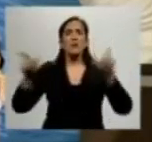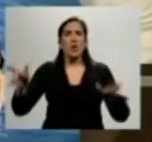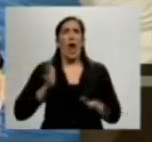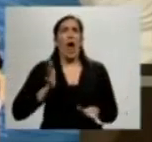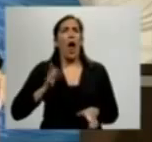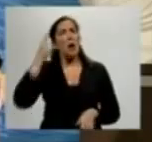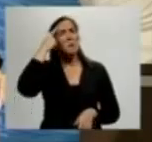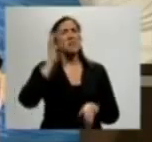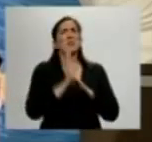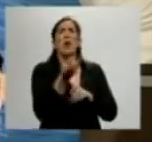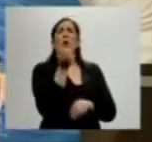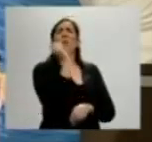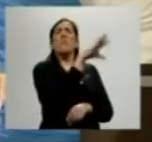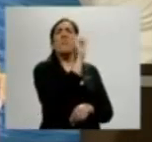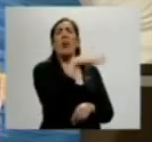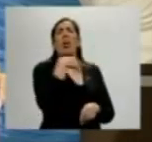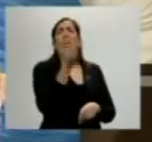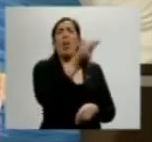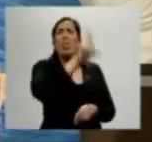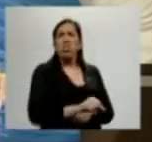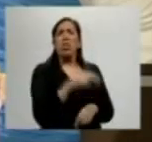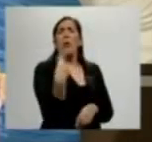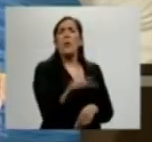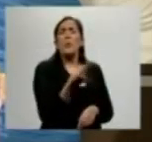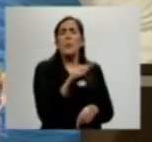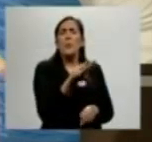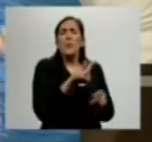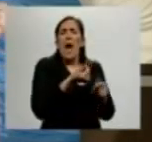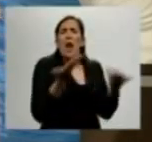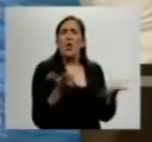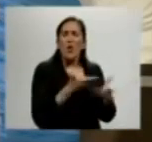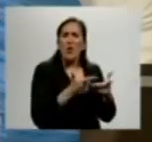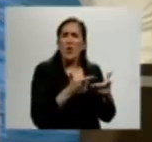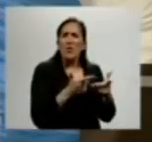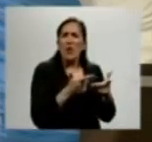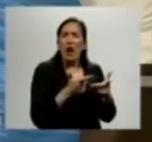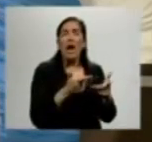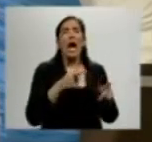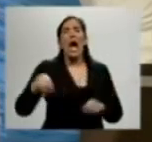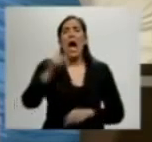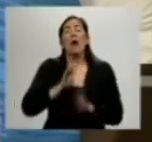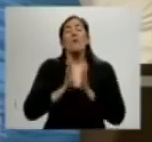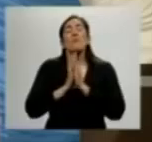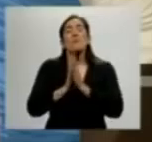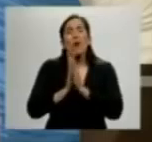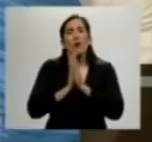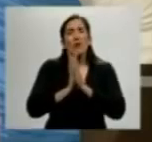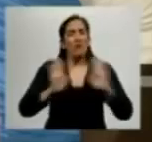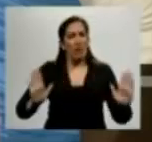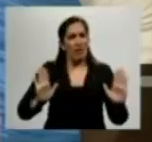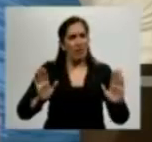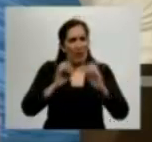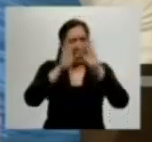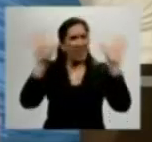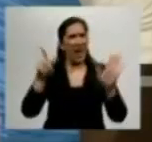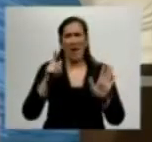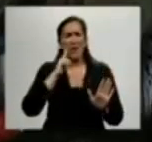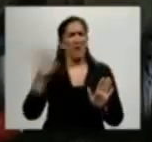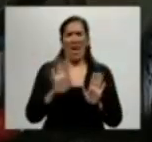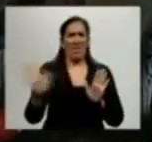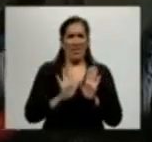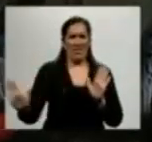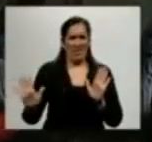a tener ningún valor, si iban a devolver en pesos, si no se podía hacer ningún contrato, por favor, esto queda absolutamente fuera de lugar